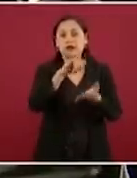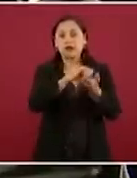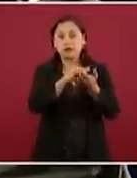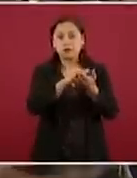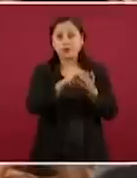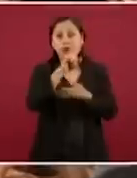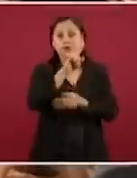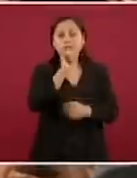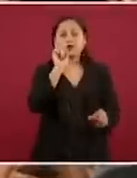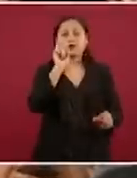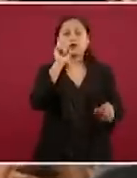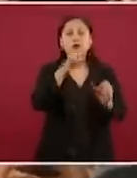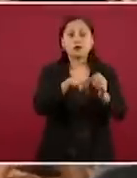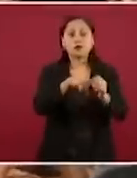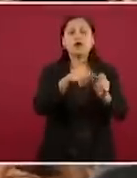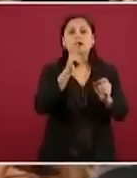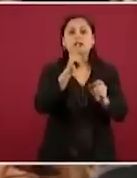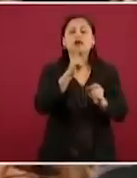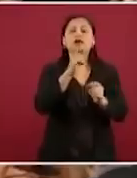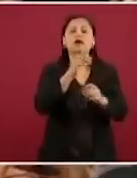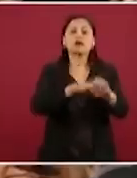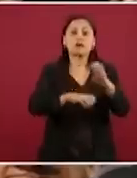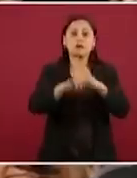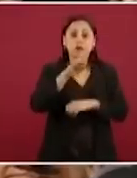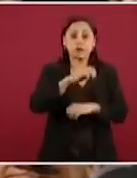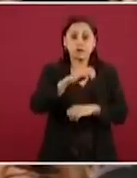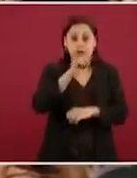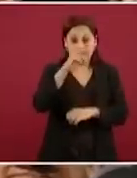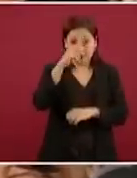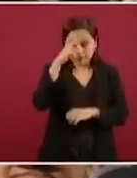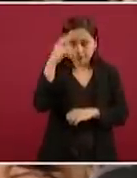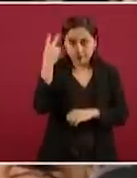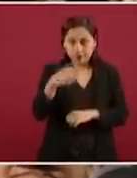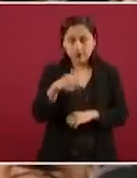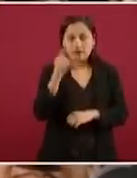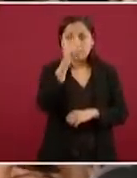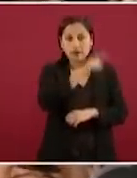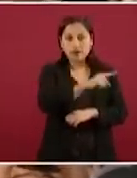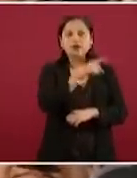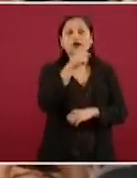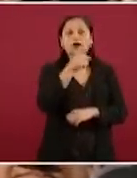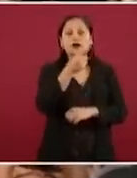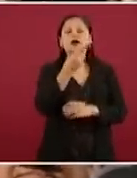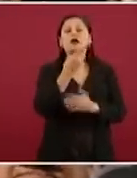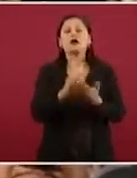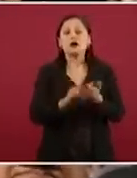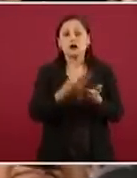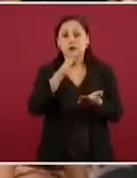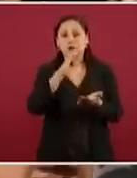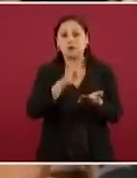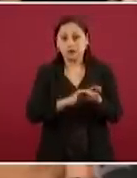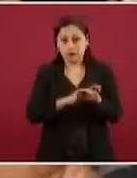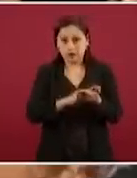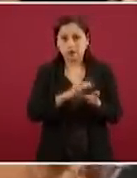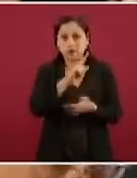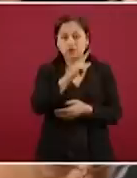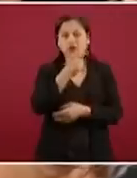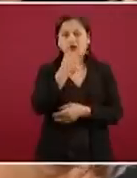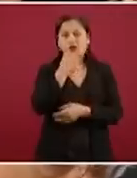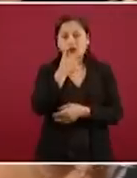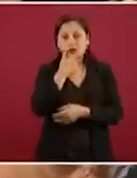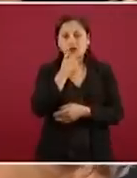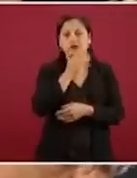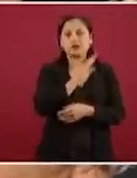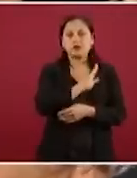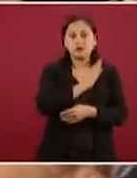embargo, cae aquí en México y es bilingüe. Ahí le dan un código de cita, les dan el número